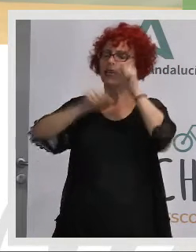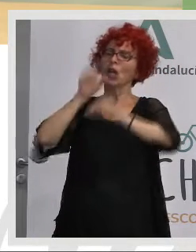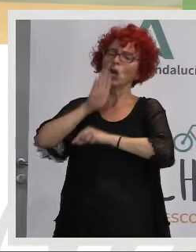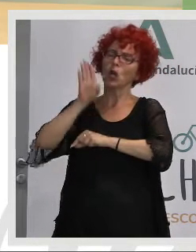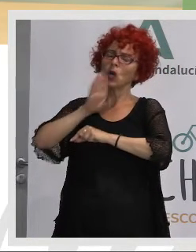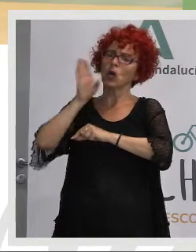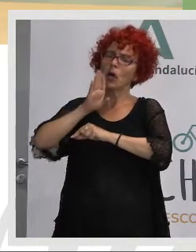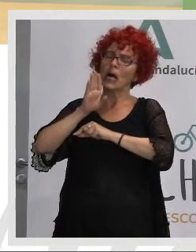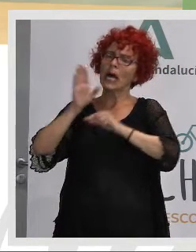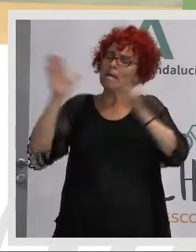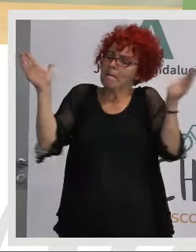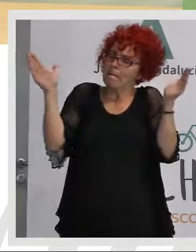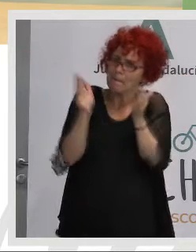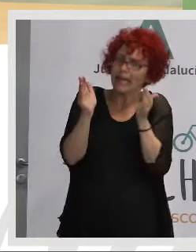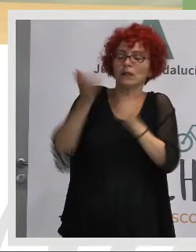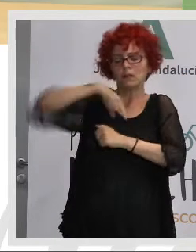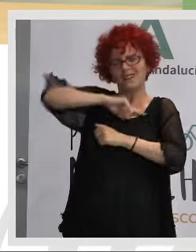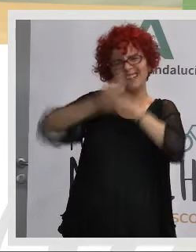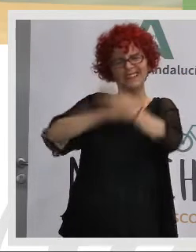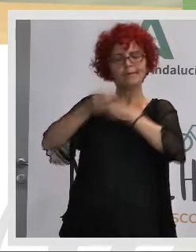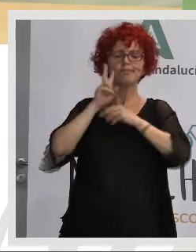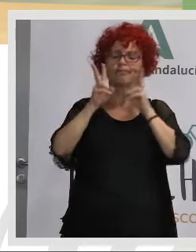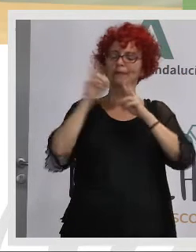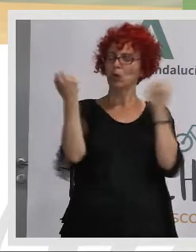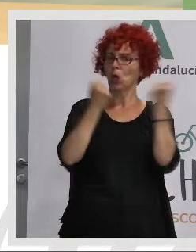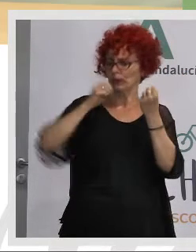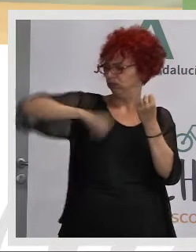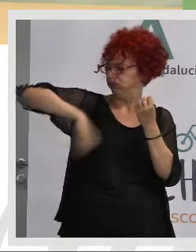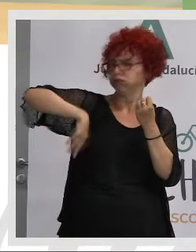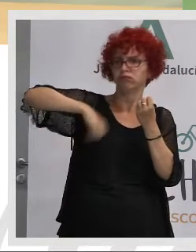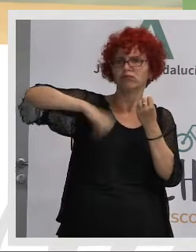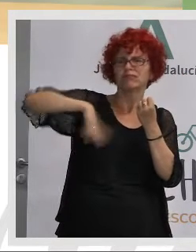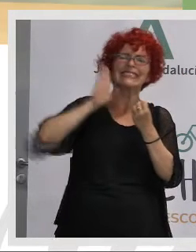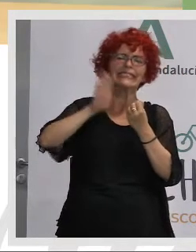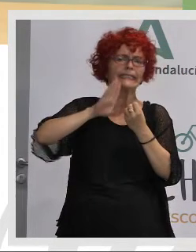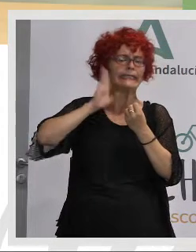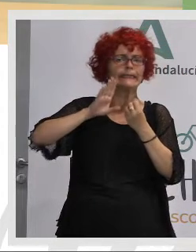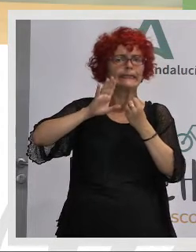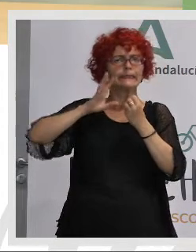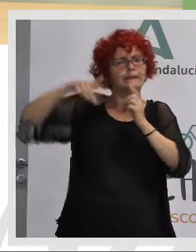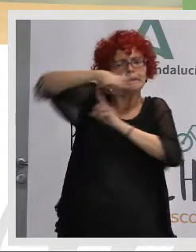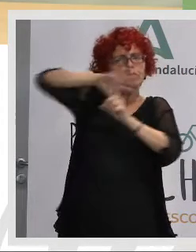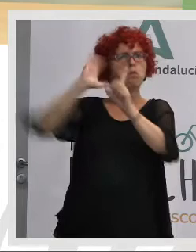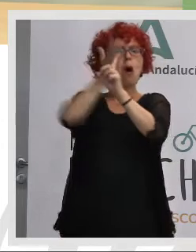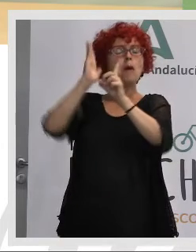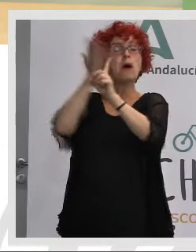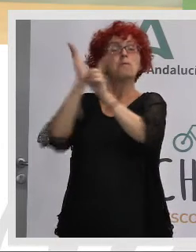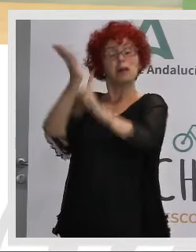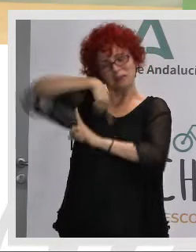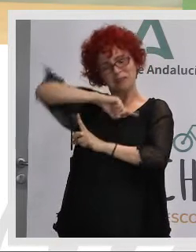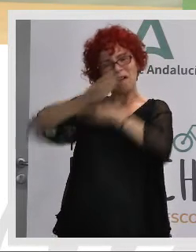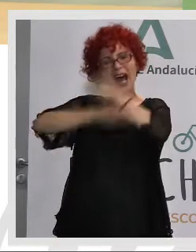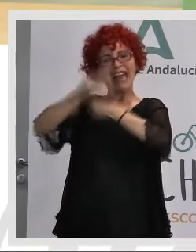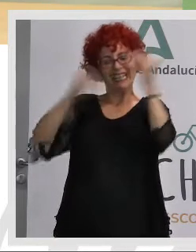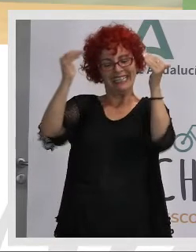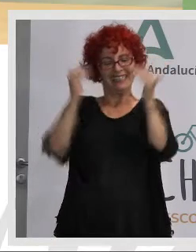que consumen los vehículos, pues es importante. Luego hay que estar sensibilizados y hay que intentar en la